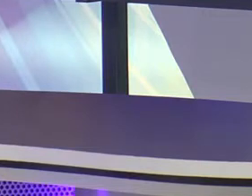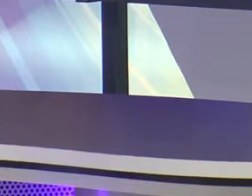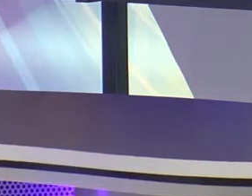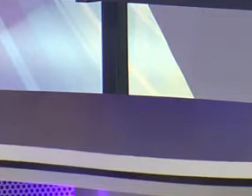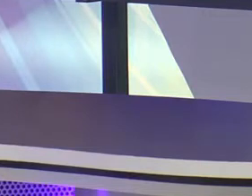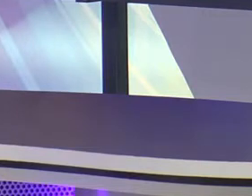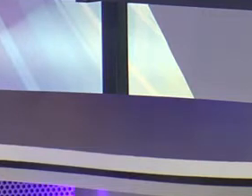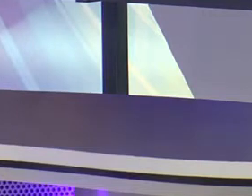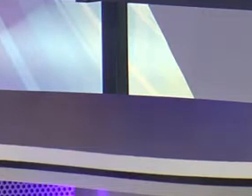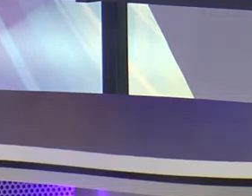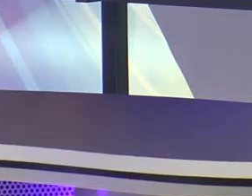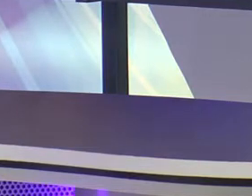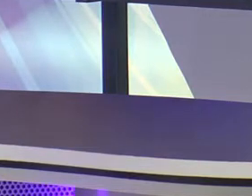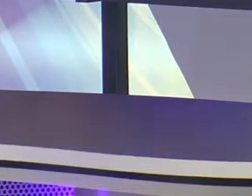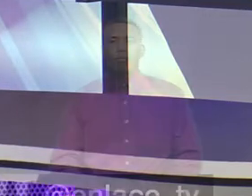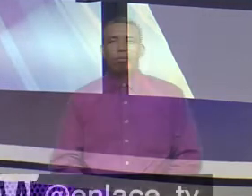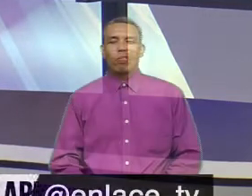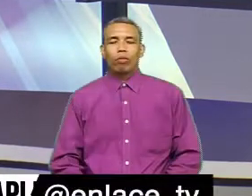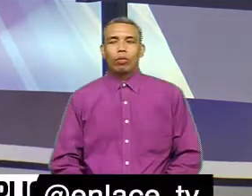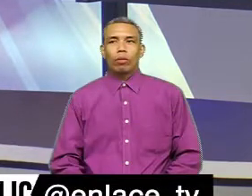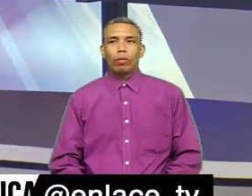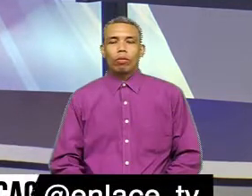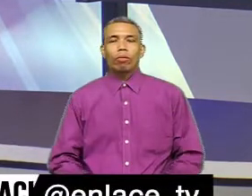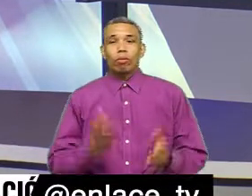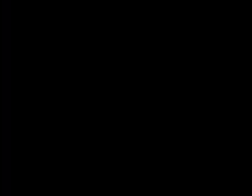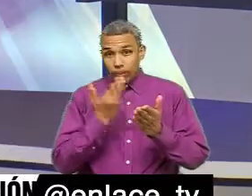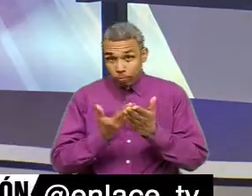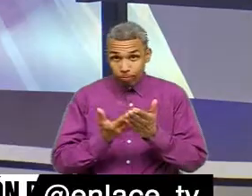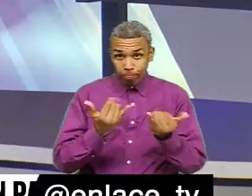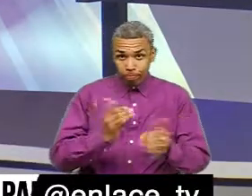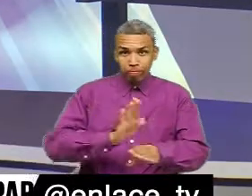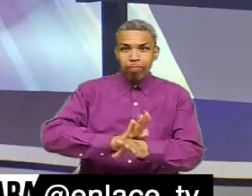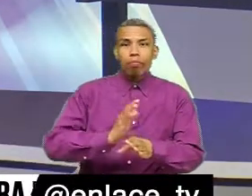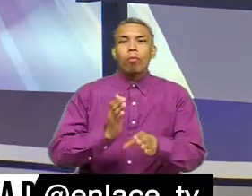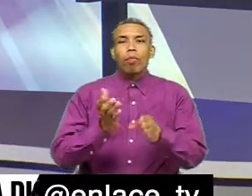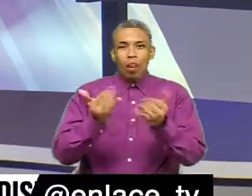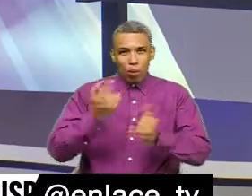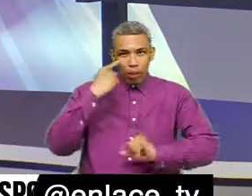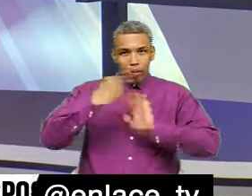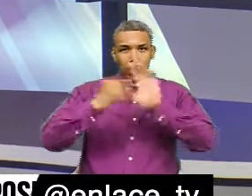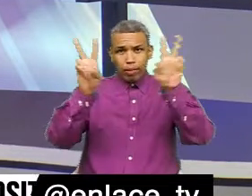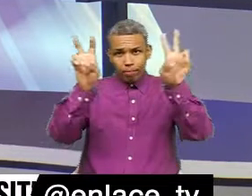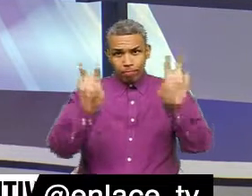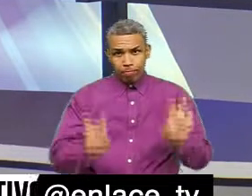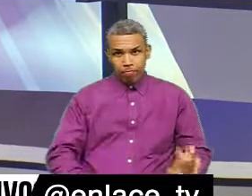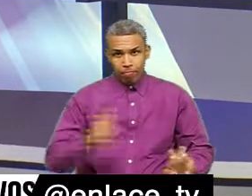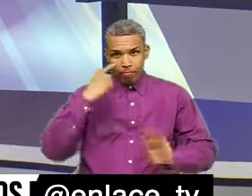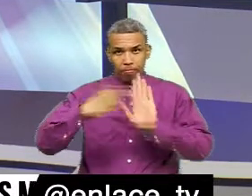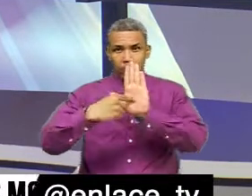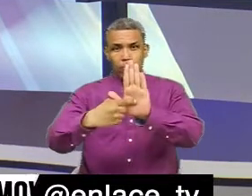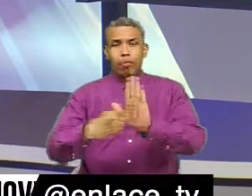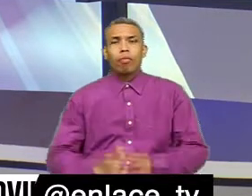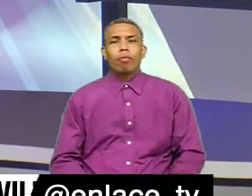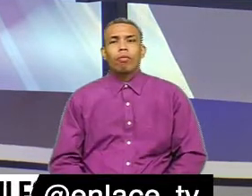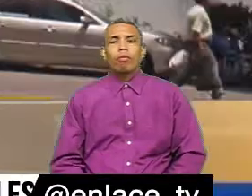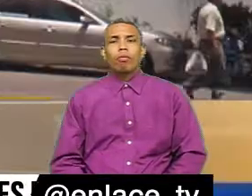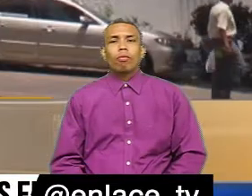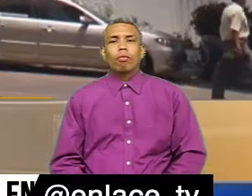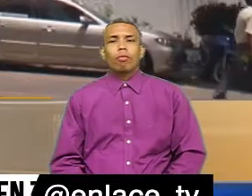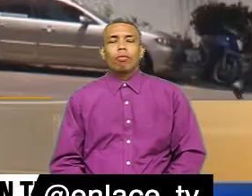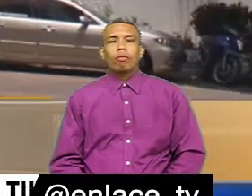Muy buenas tardes, bienvenidos al desarrollo informativo más importante de nuestra ciudad y región en Enlace Noticias. Aquí están nuestros titulares.